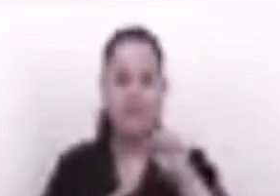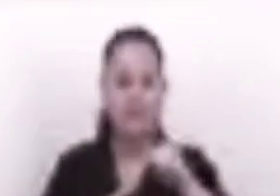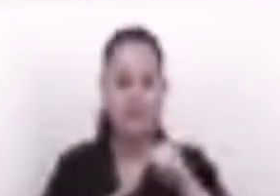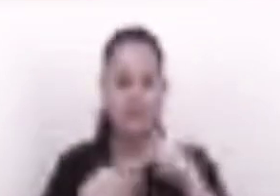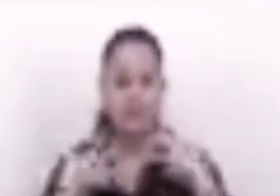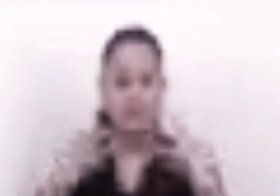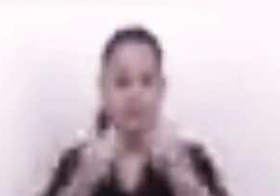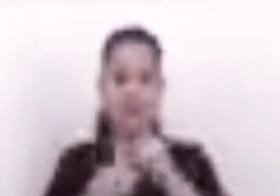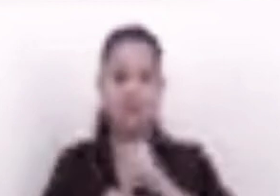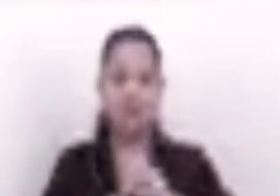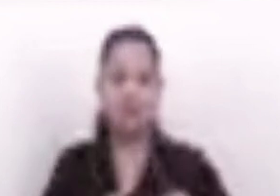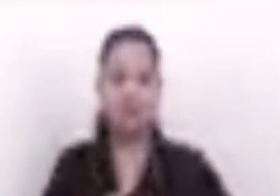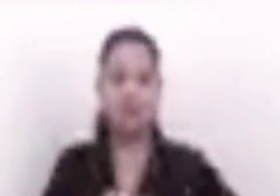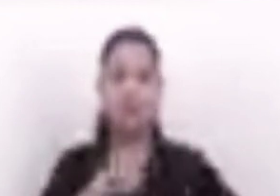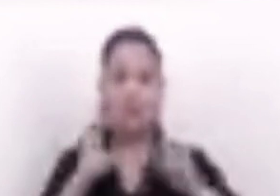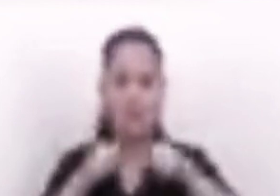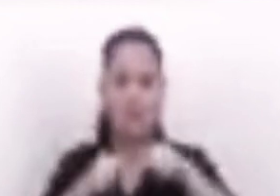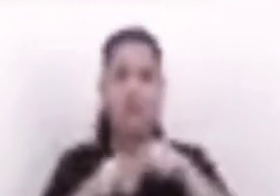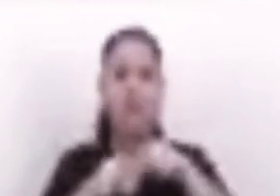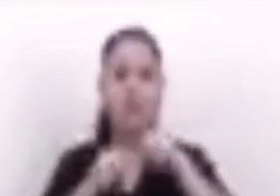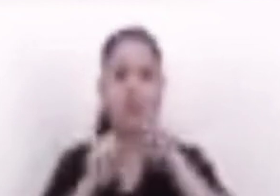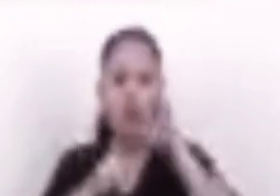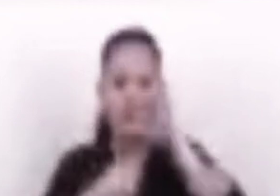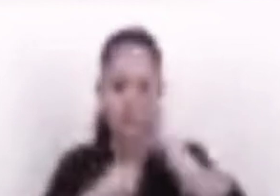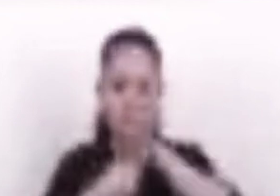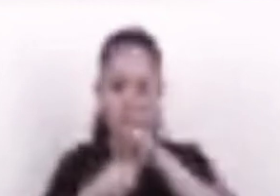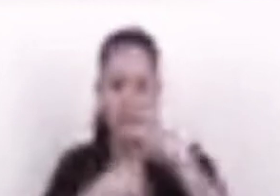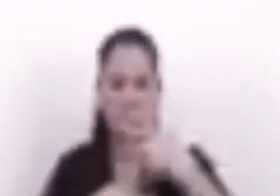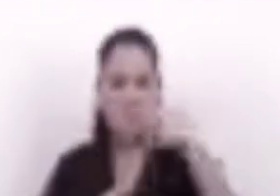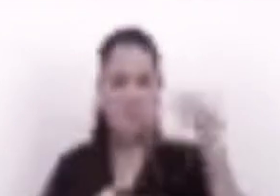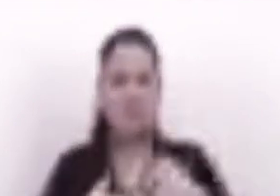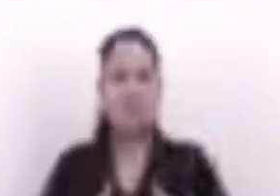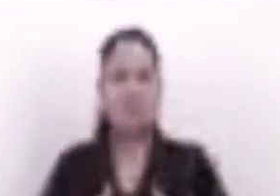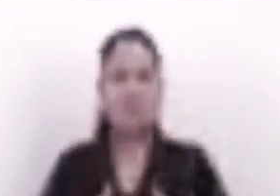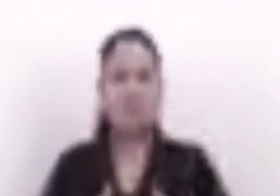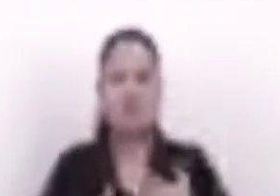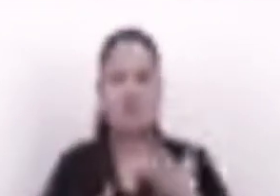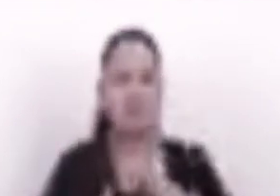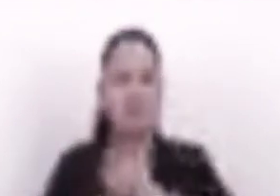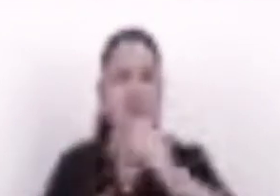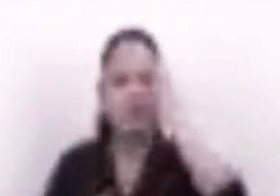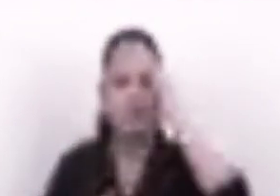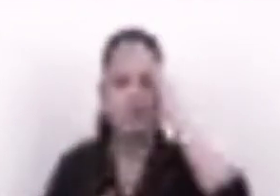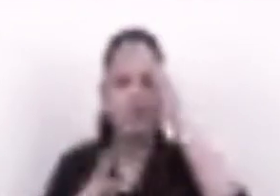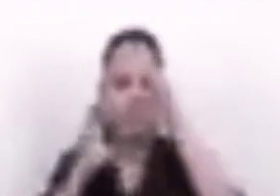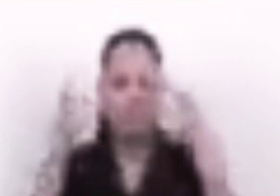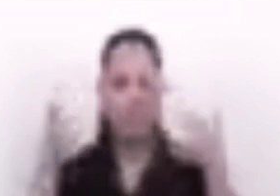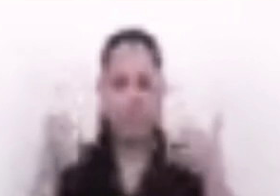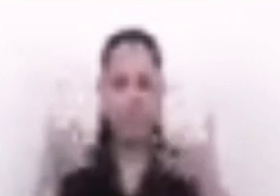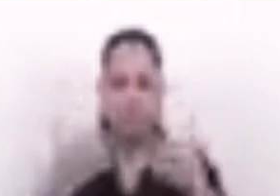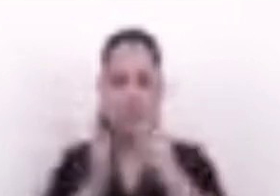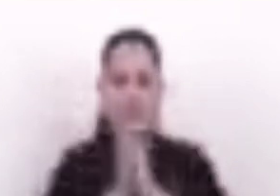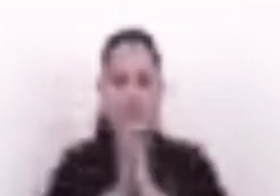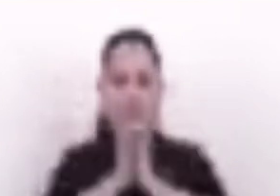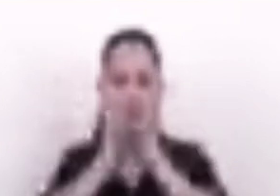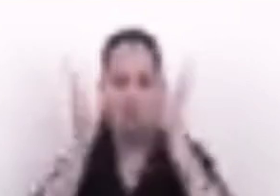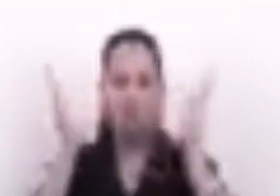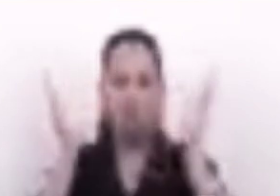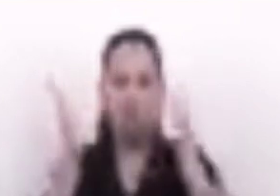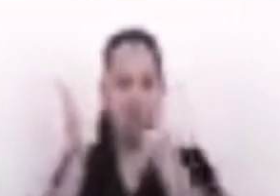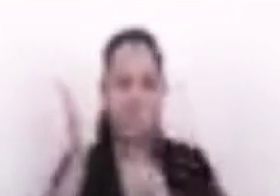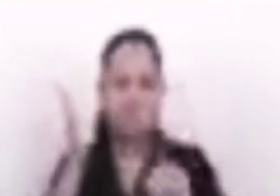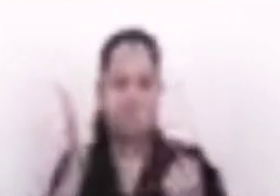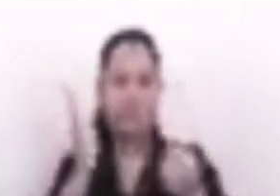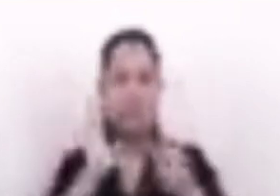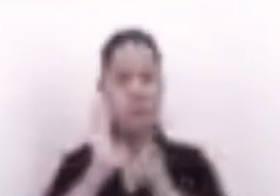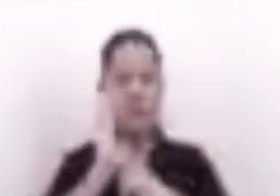los ciudadanos salvadoreños aptos para votar en el exterior. Saber cuál es el universo posible de votantes